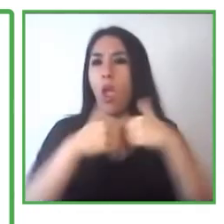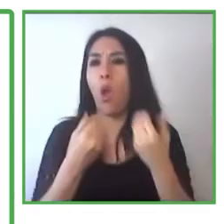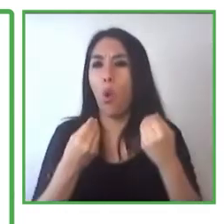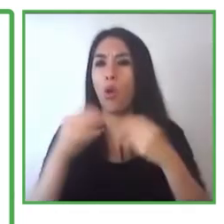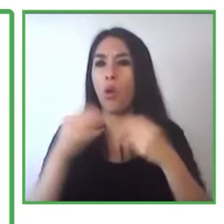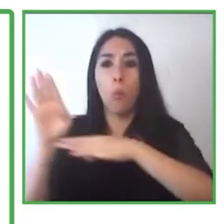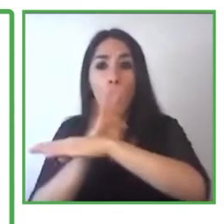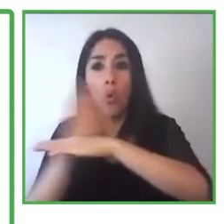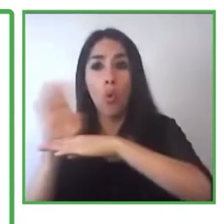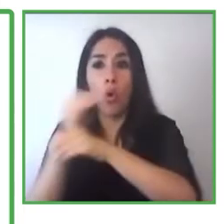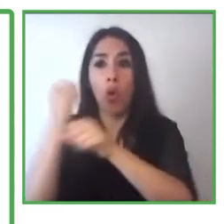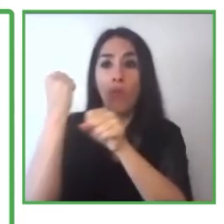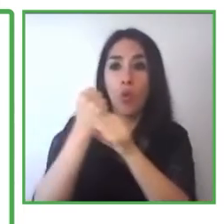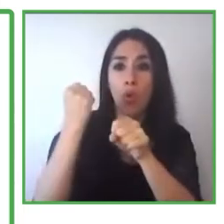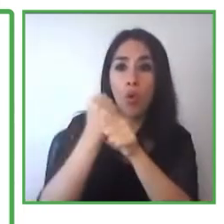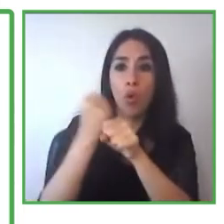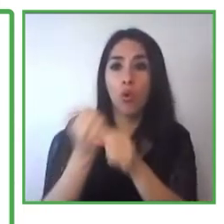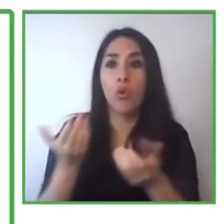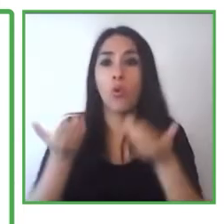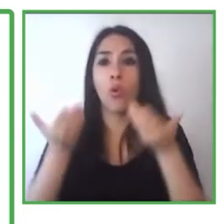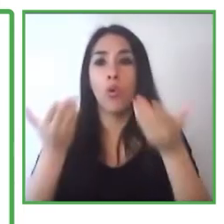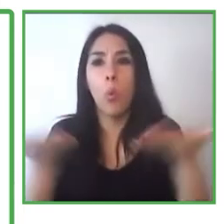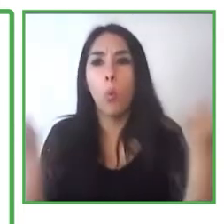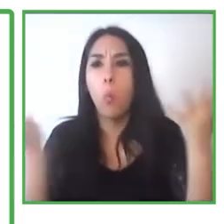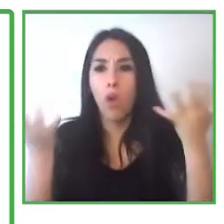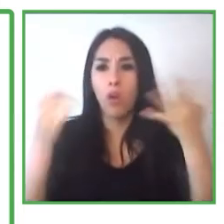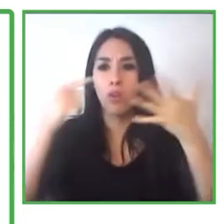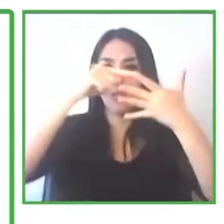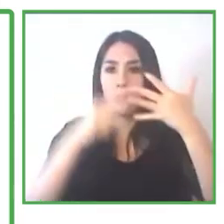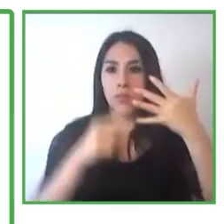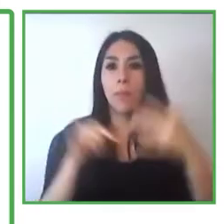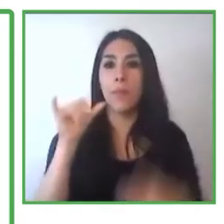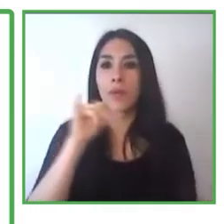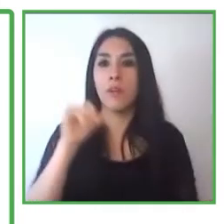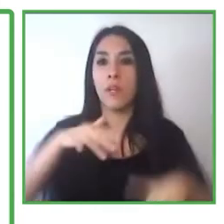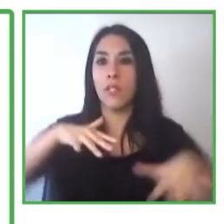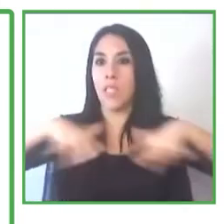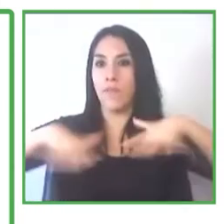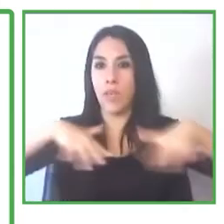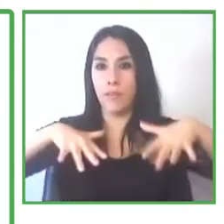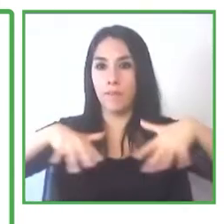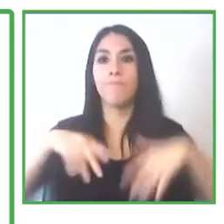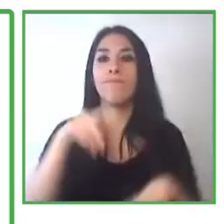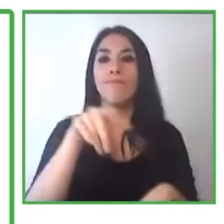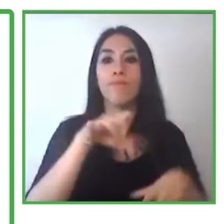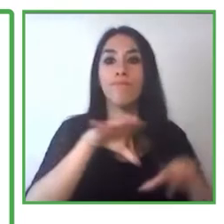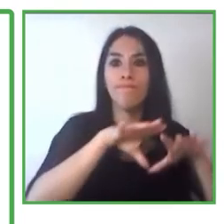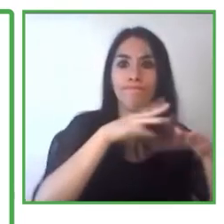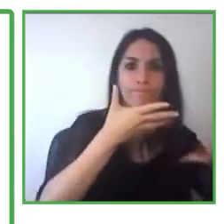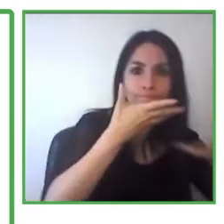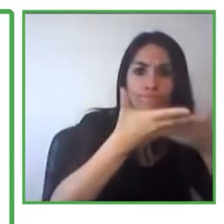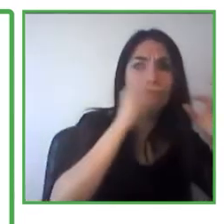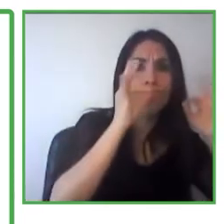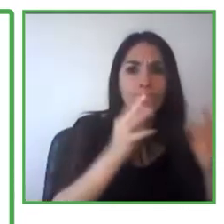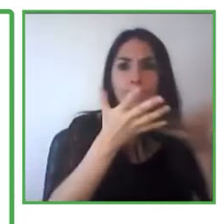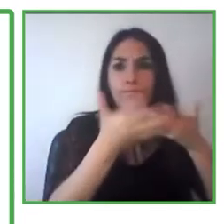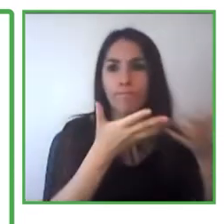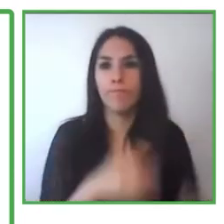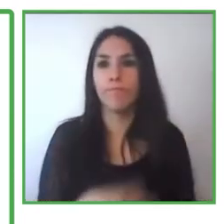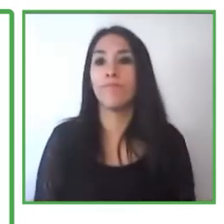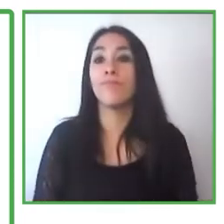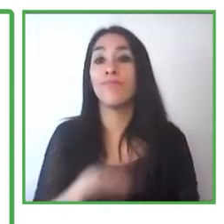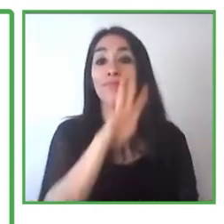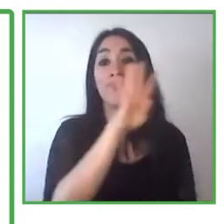formativos que se organizan y, por tanto, compartan toda la metodología de intervención. En total, en estas 482 entidades,